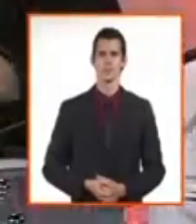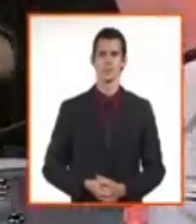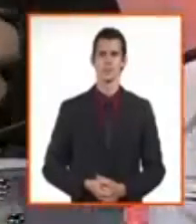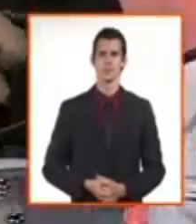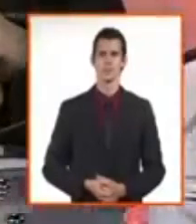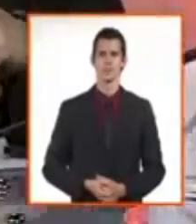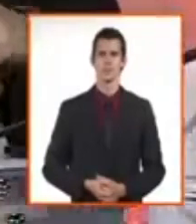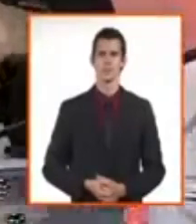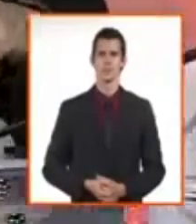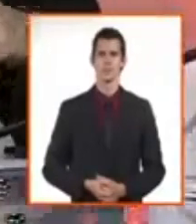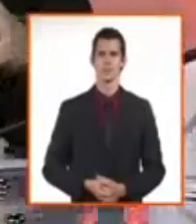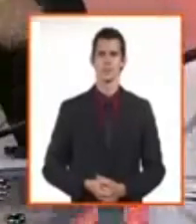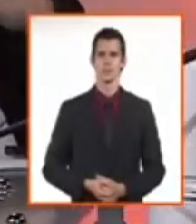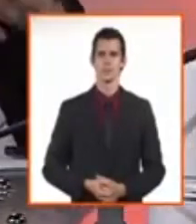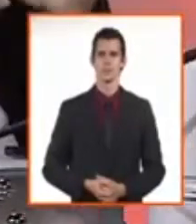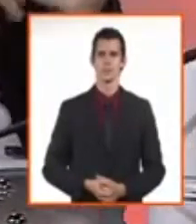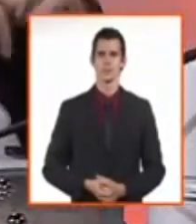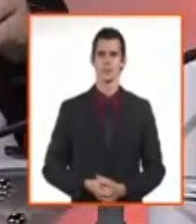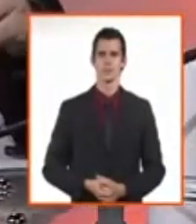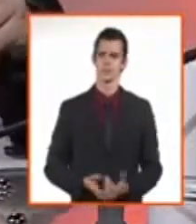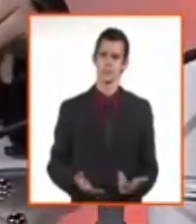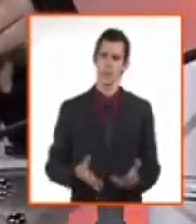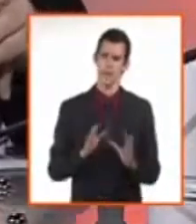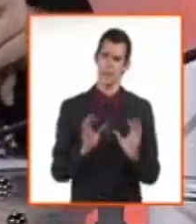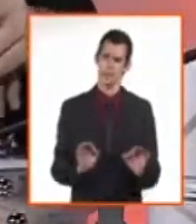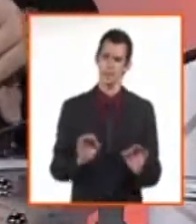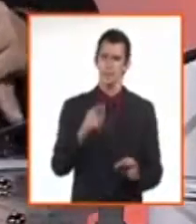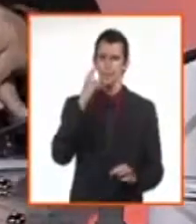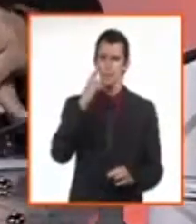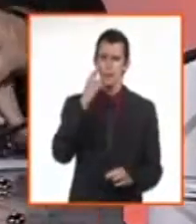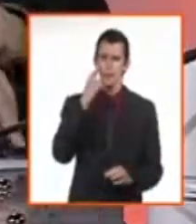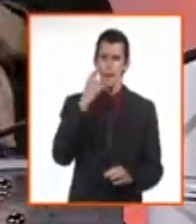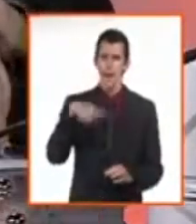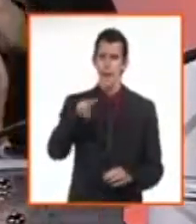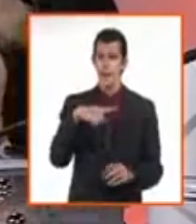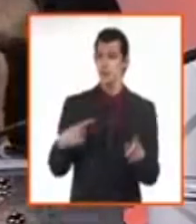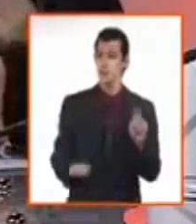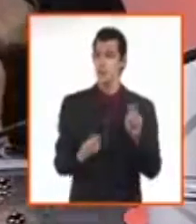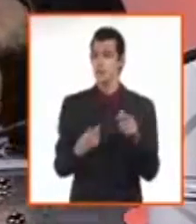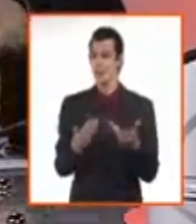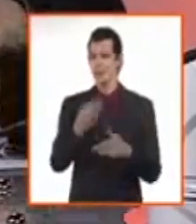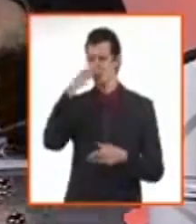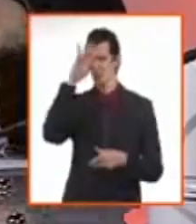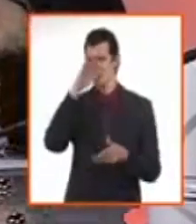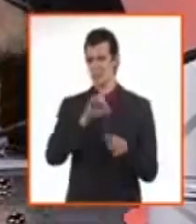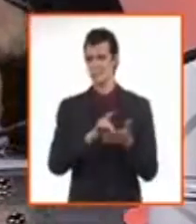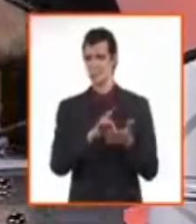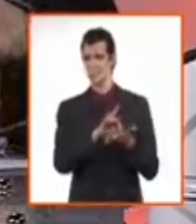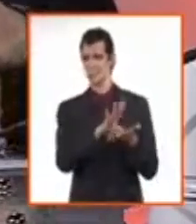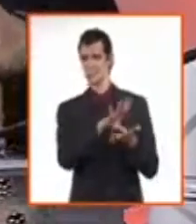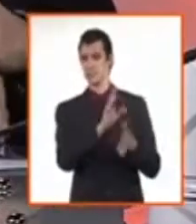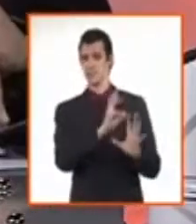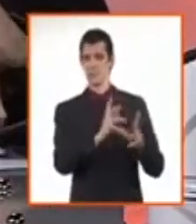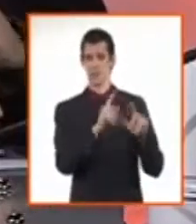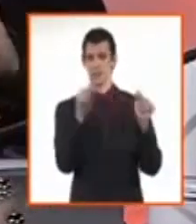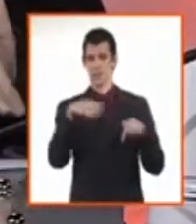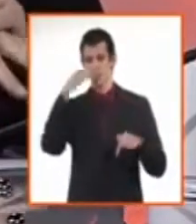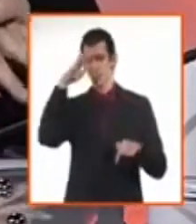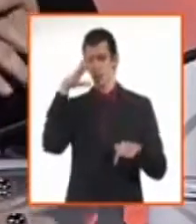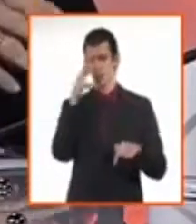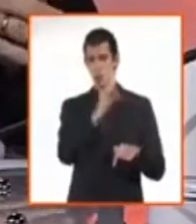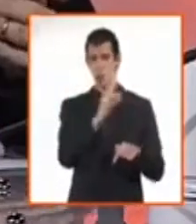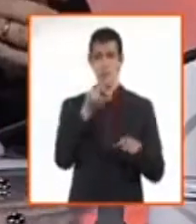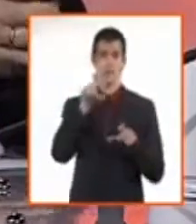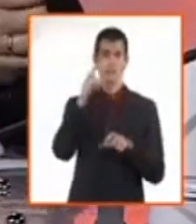y el que no quiere caldo muchas tasas no estuvo cubas pero se oyó muchísimas veces